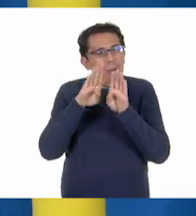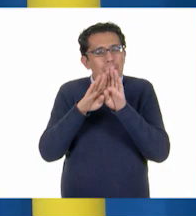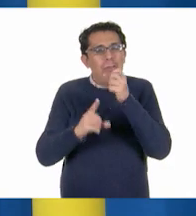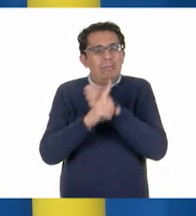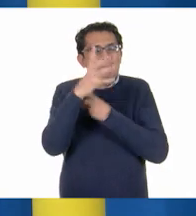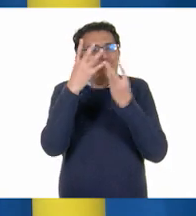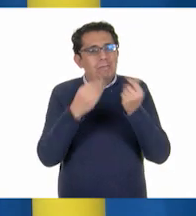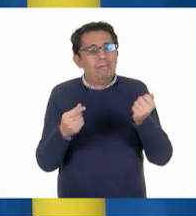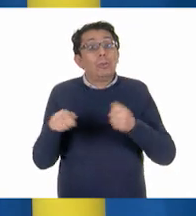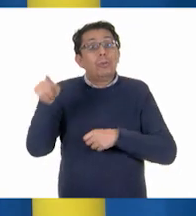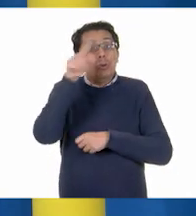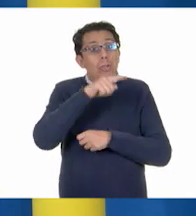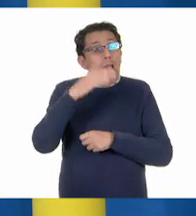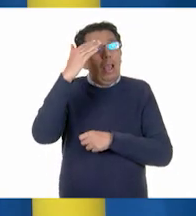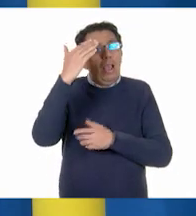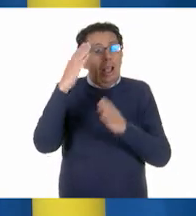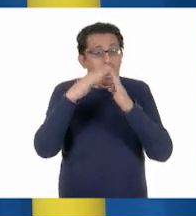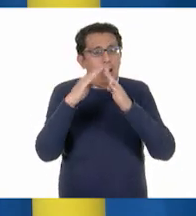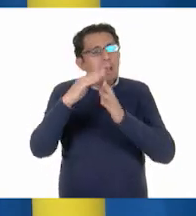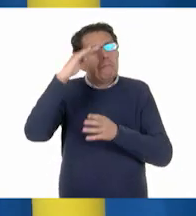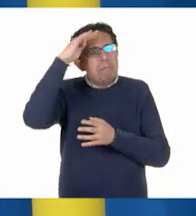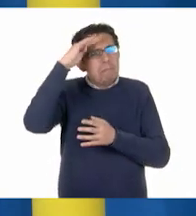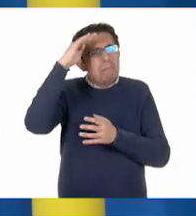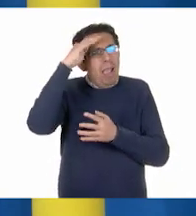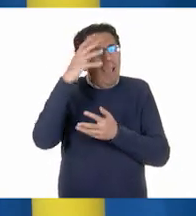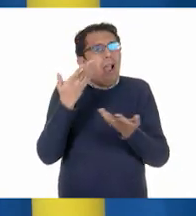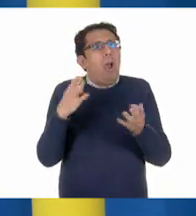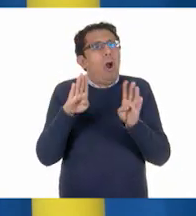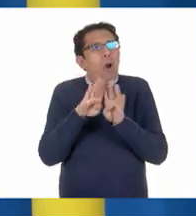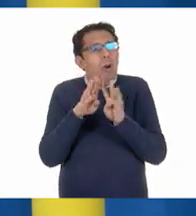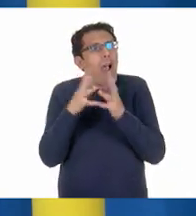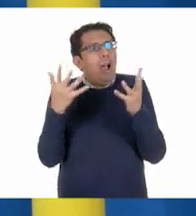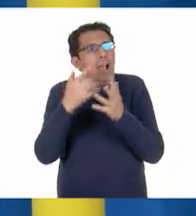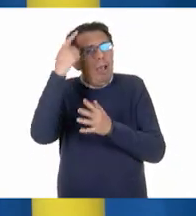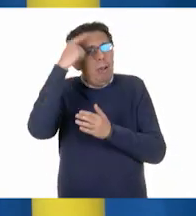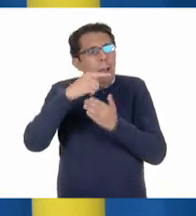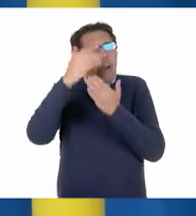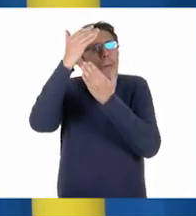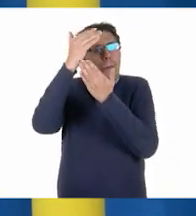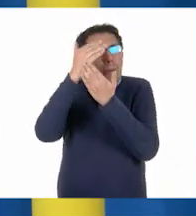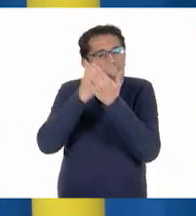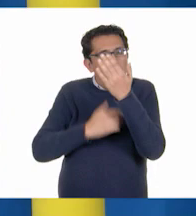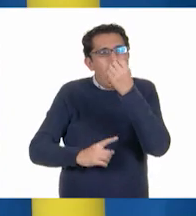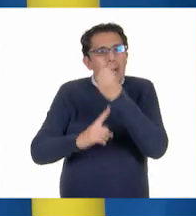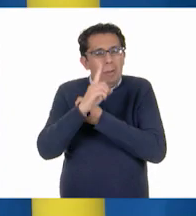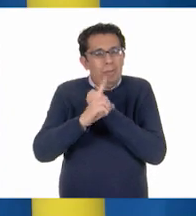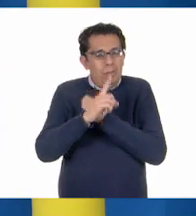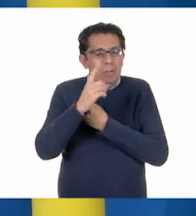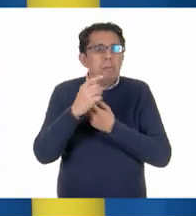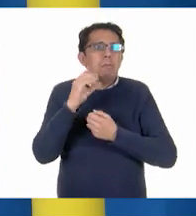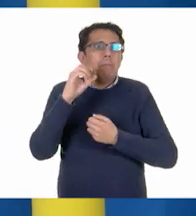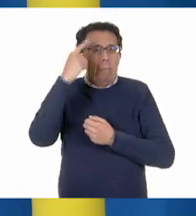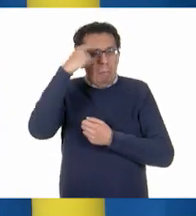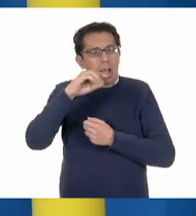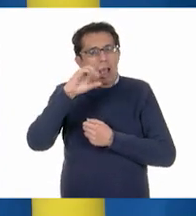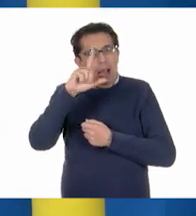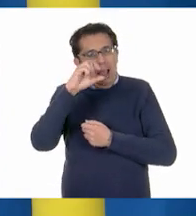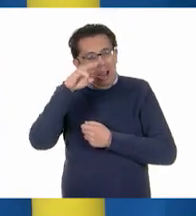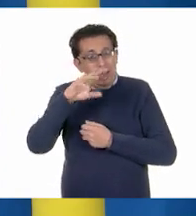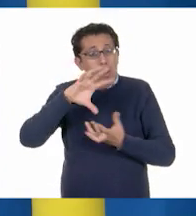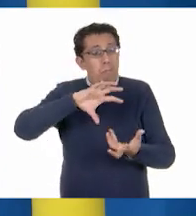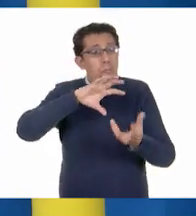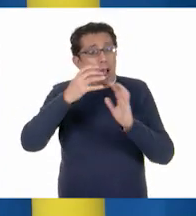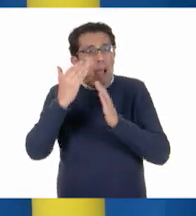a que de igual manera piensen cómo podríamos nosotros reducir este efecto. El cambio climático, como dice el video,